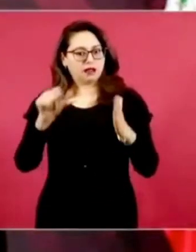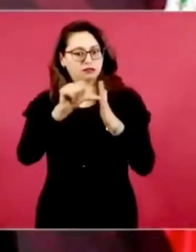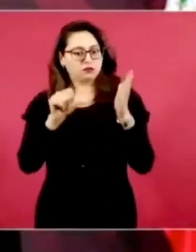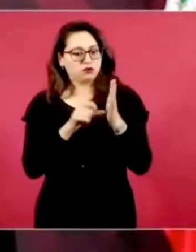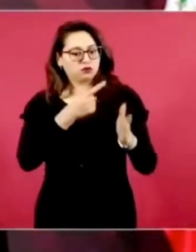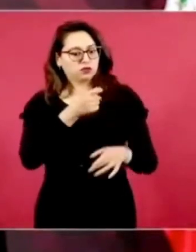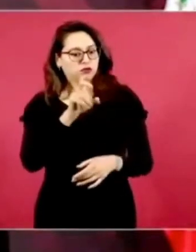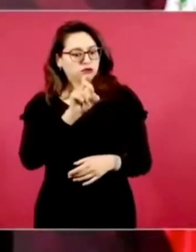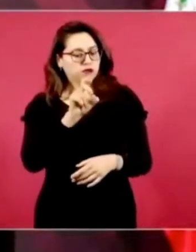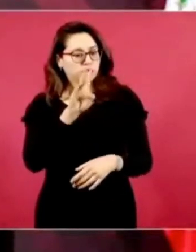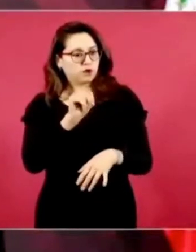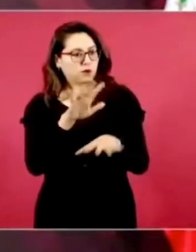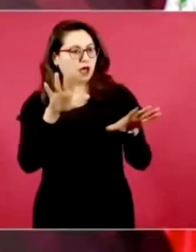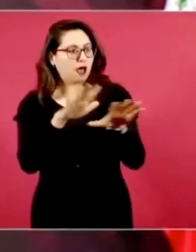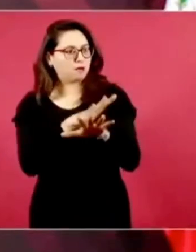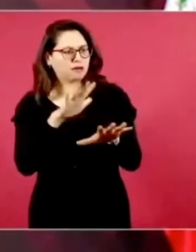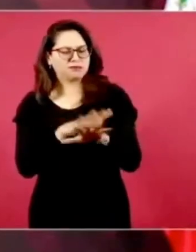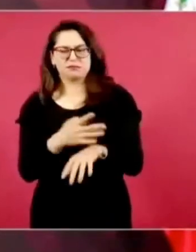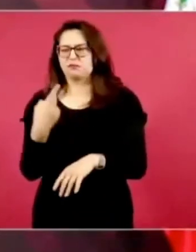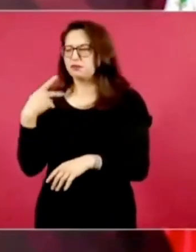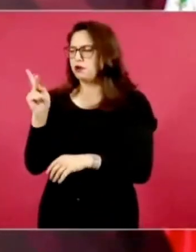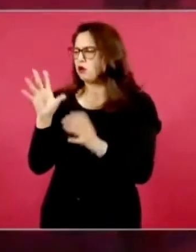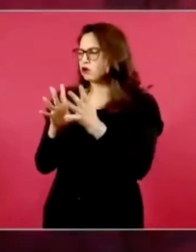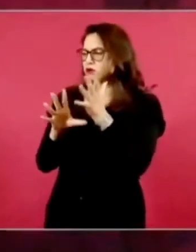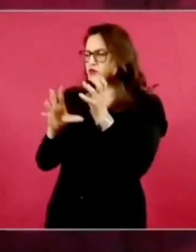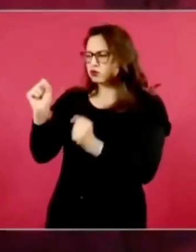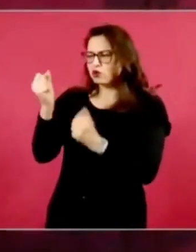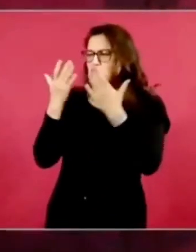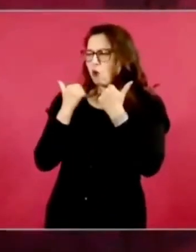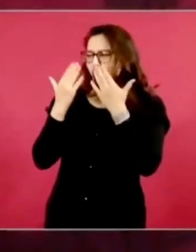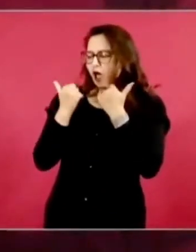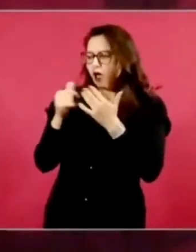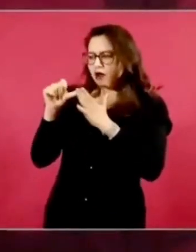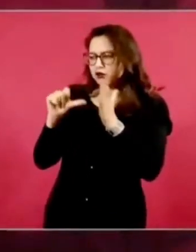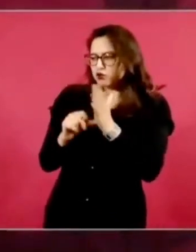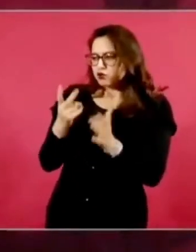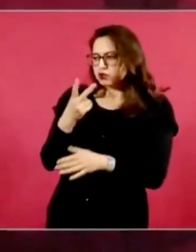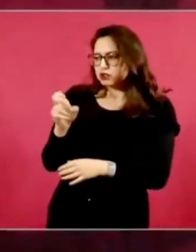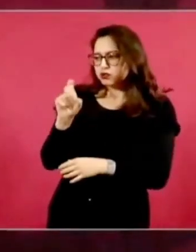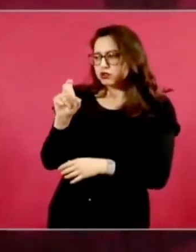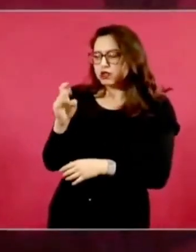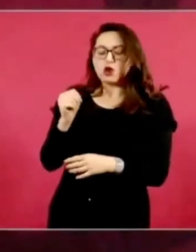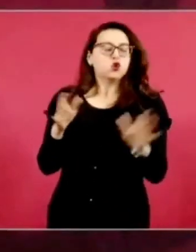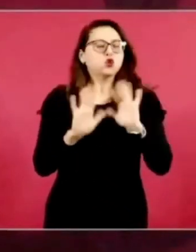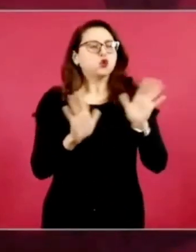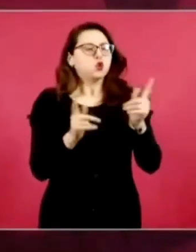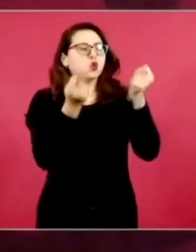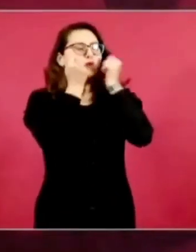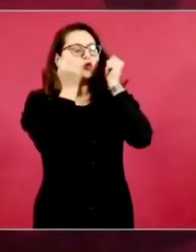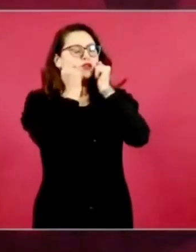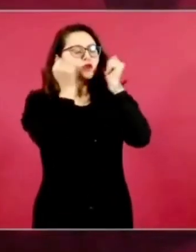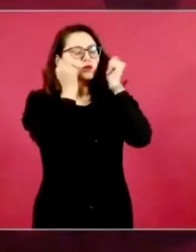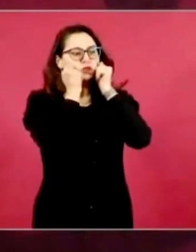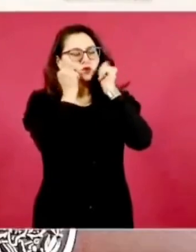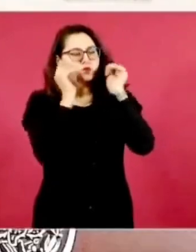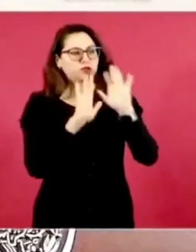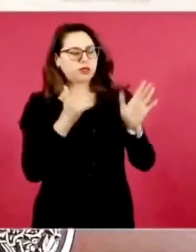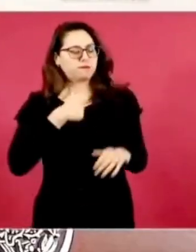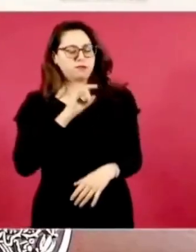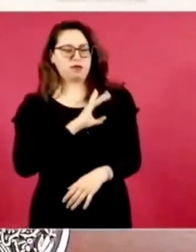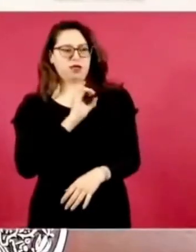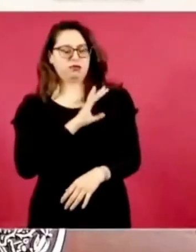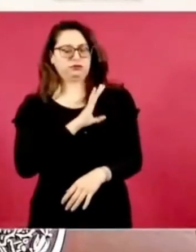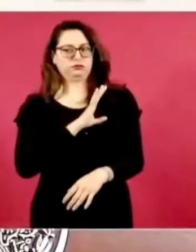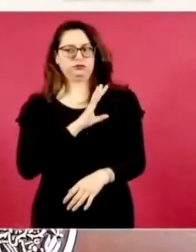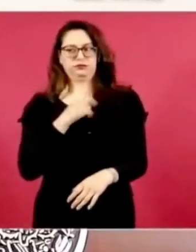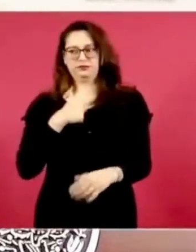Hasta es auténtico, ¿no?, ese pensamiento. Lo que se